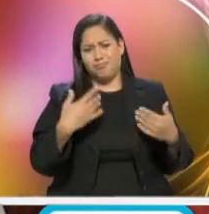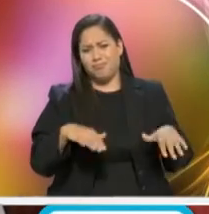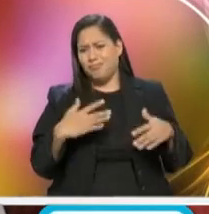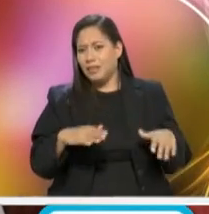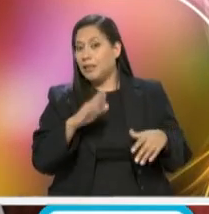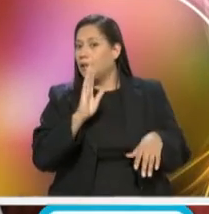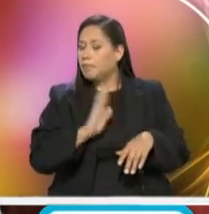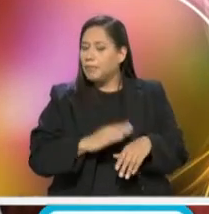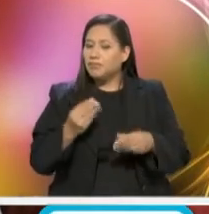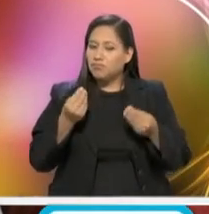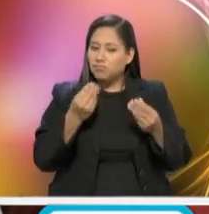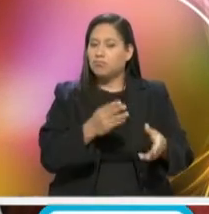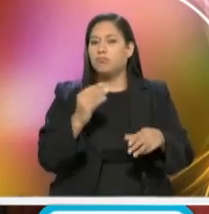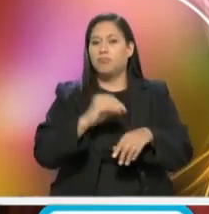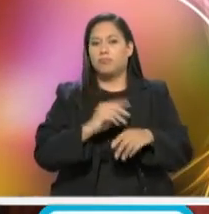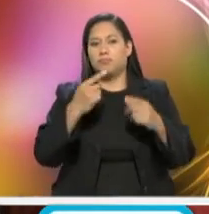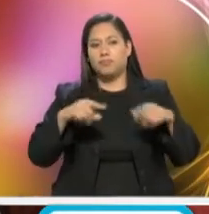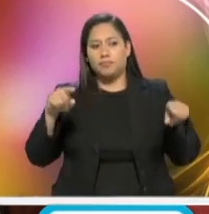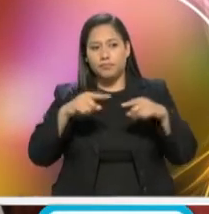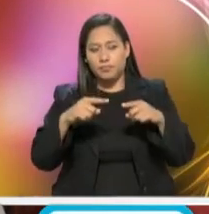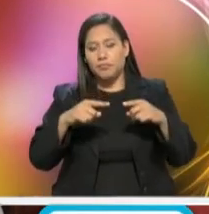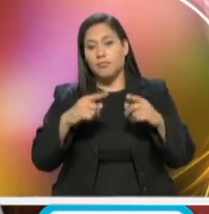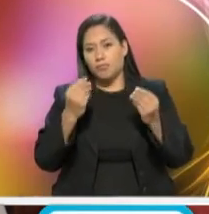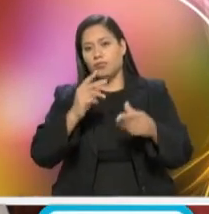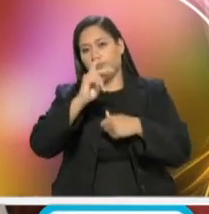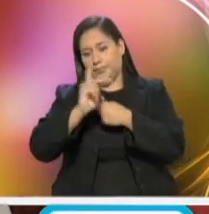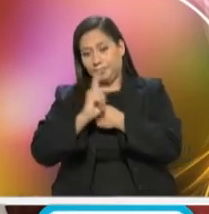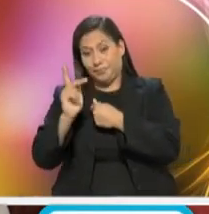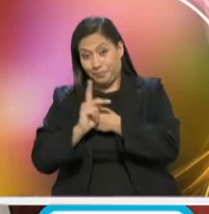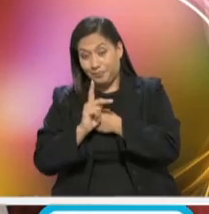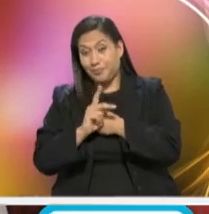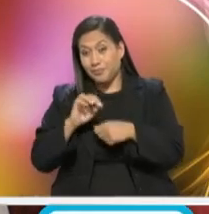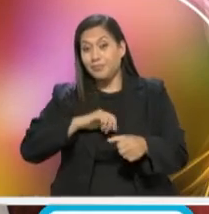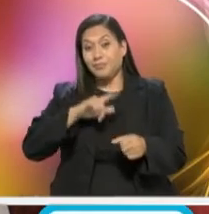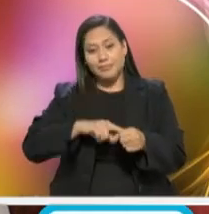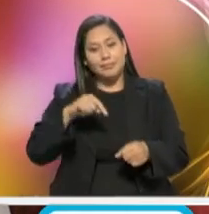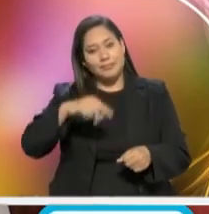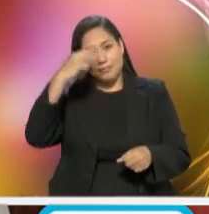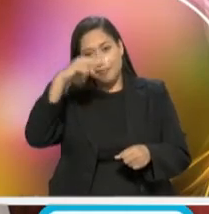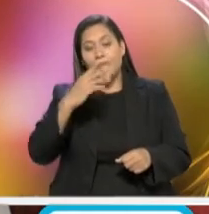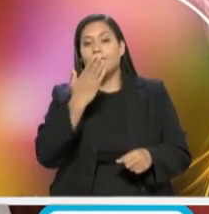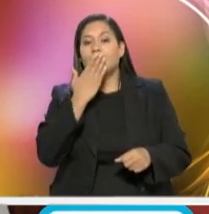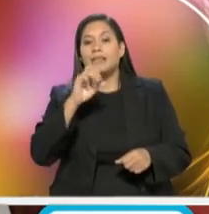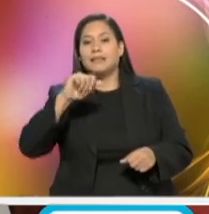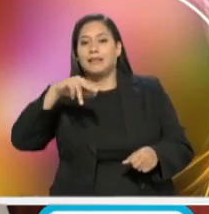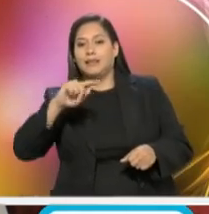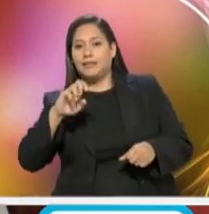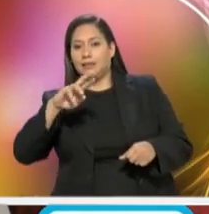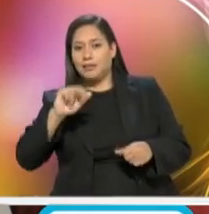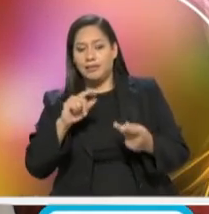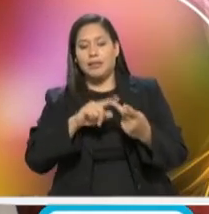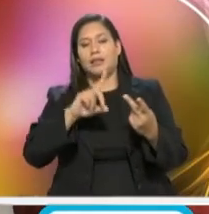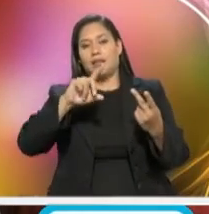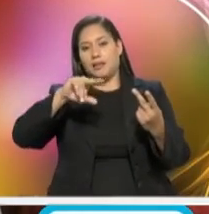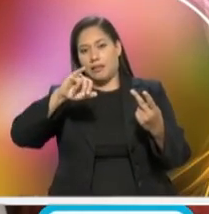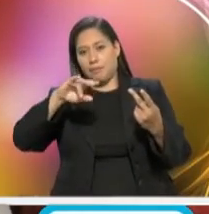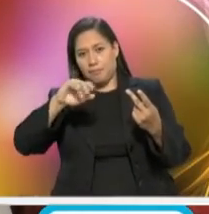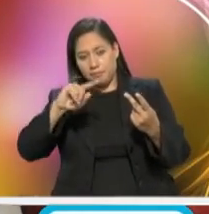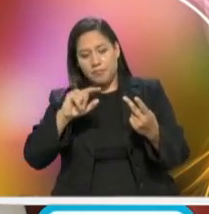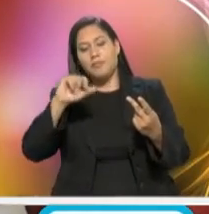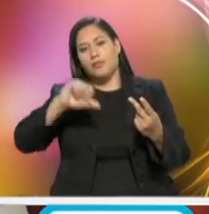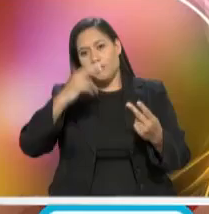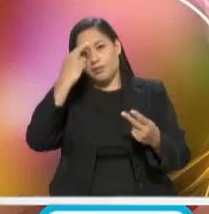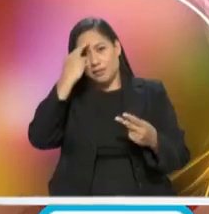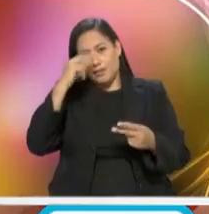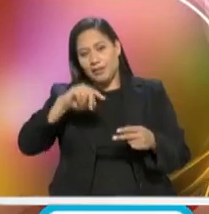la que más ha aportado musicalmente en muchos países, especialmente en México, la Santanera y la Dinamita, y pues hoy lo recordamos